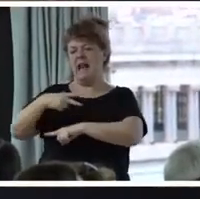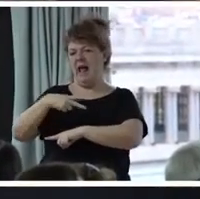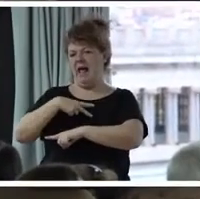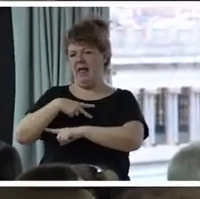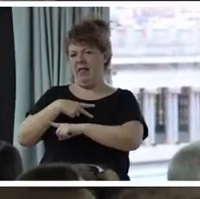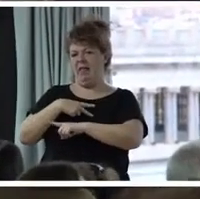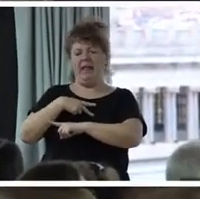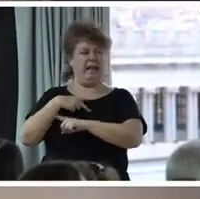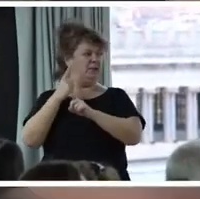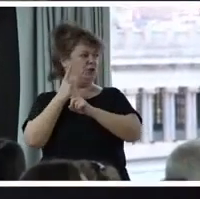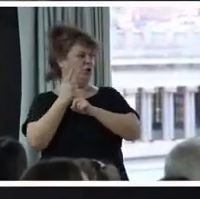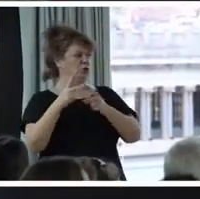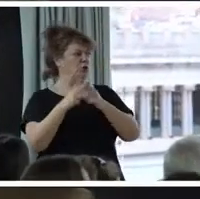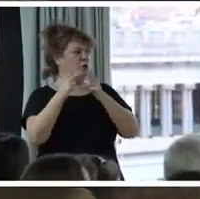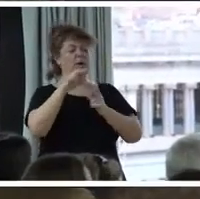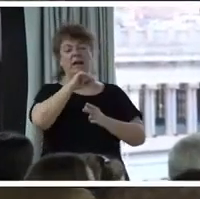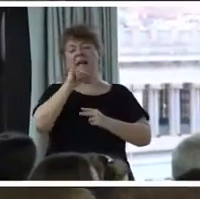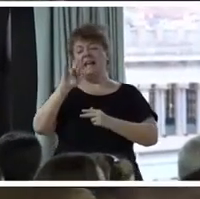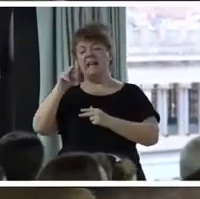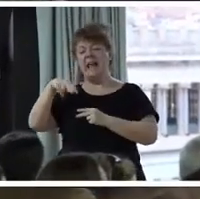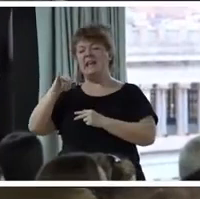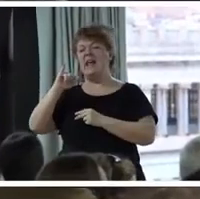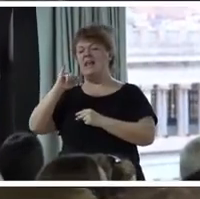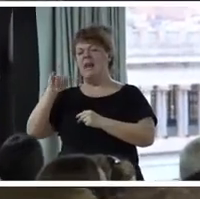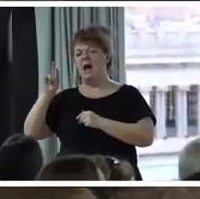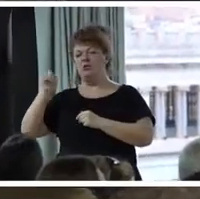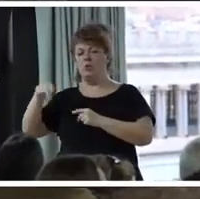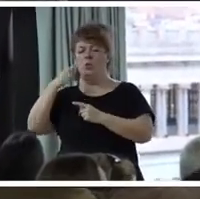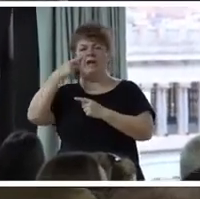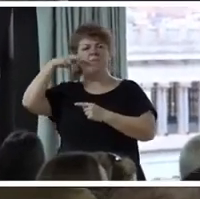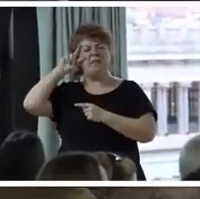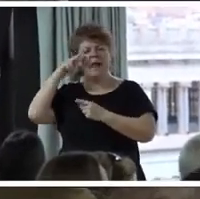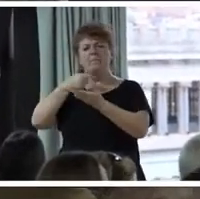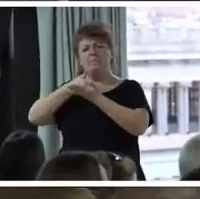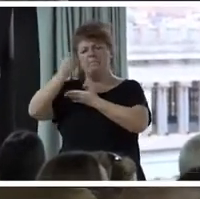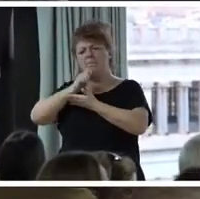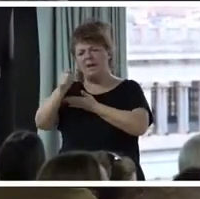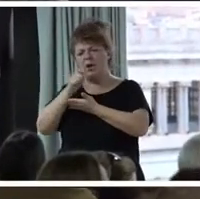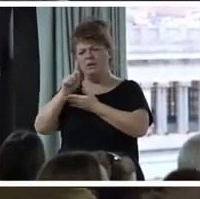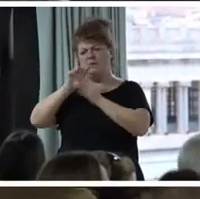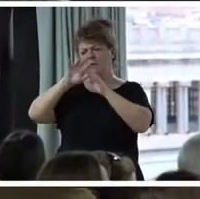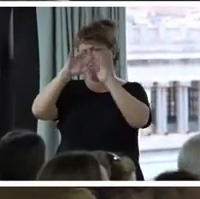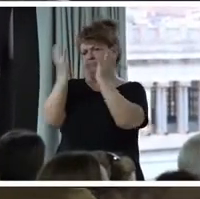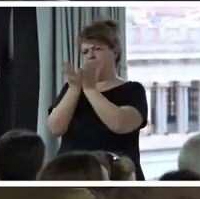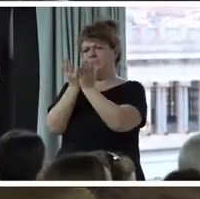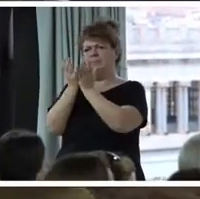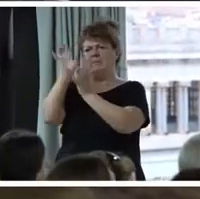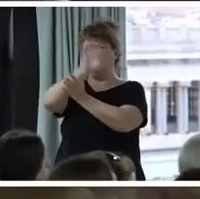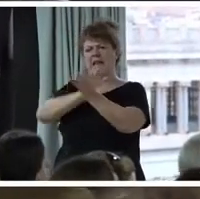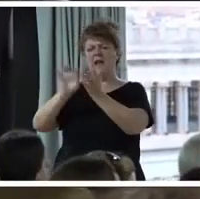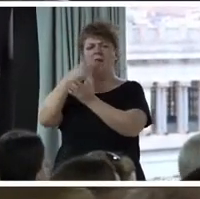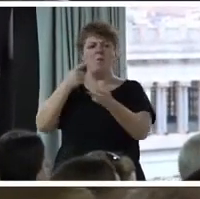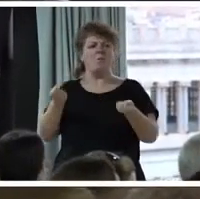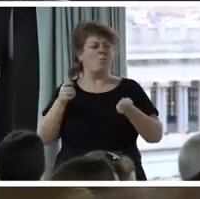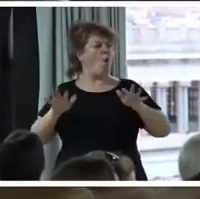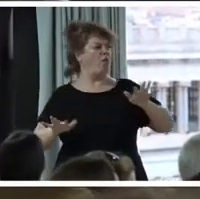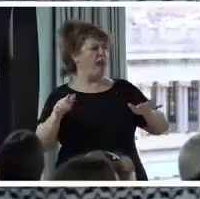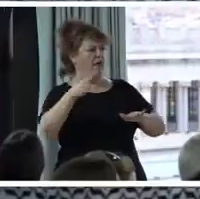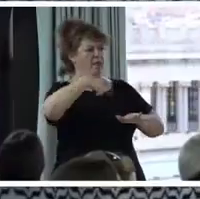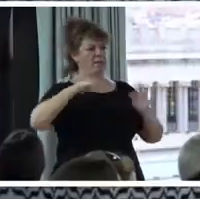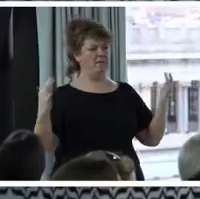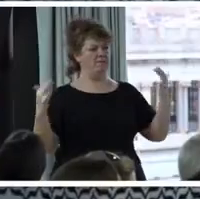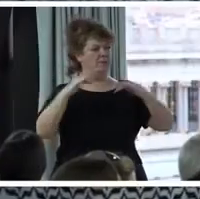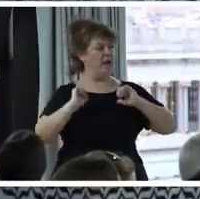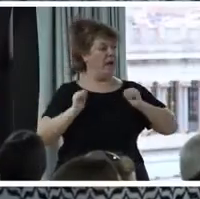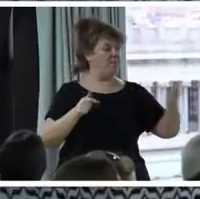sociales y con Irene zugasti periodista especialista en relaciones internacionales que hará de moderación en este encuentro así que sin más